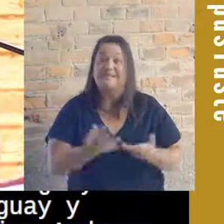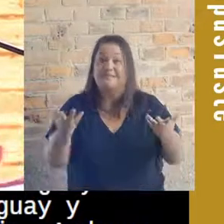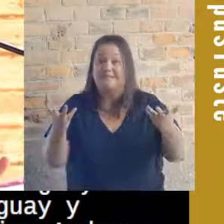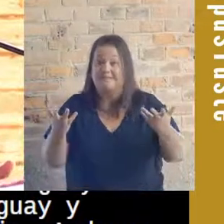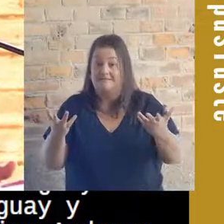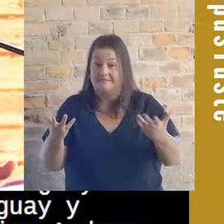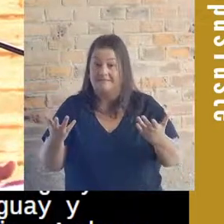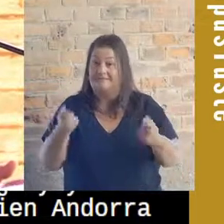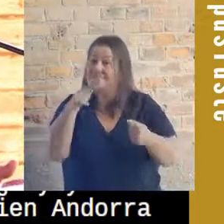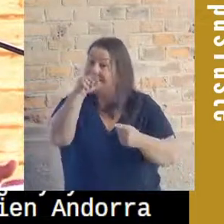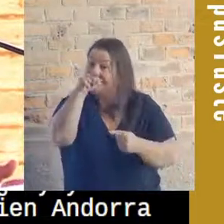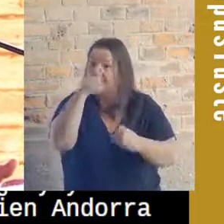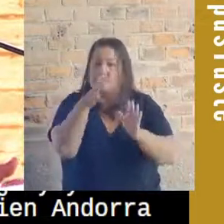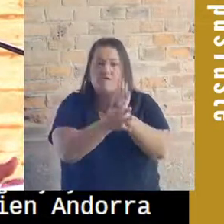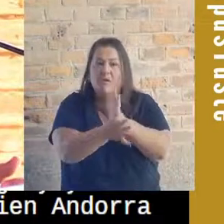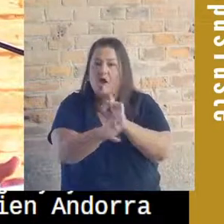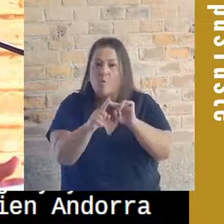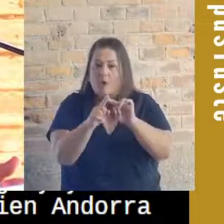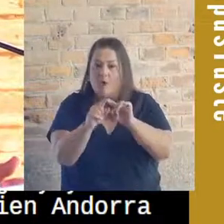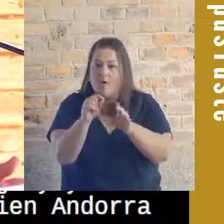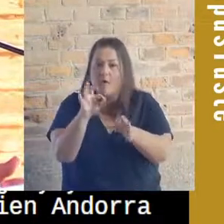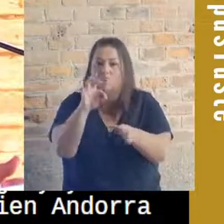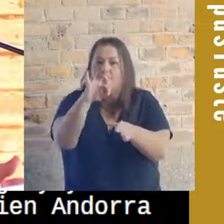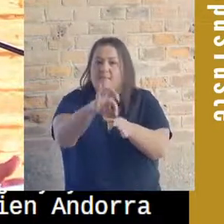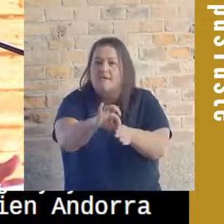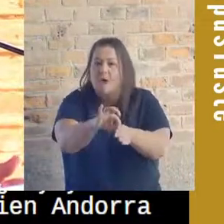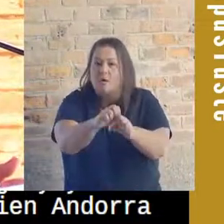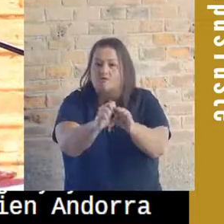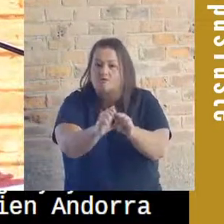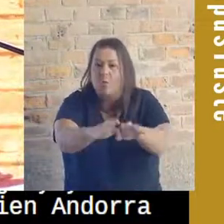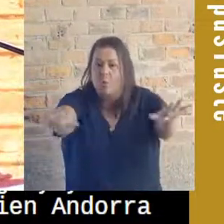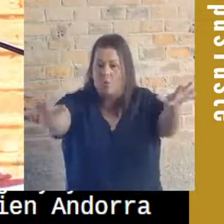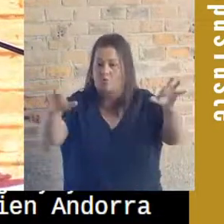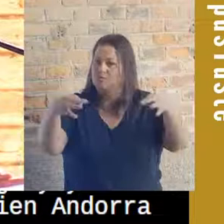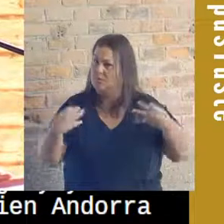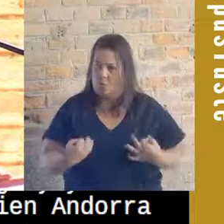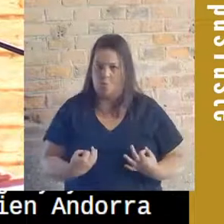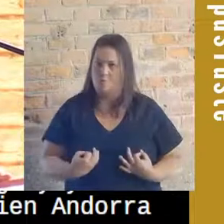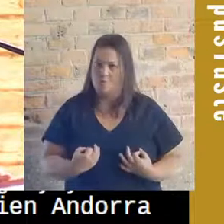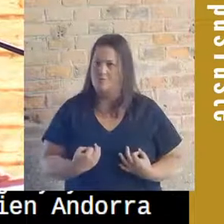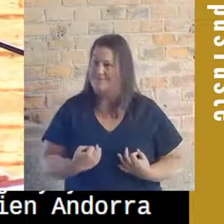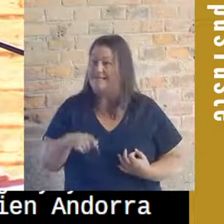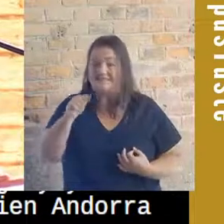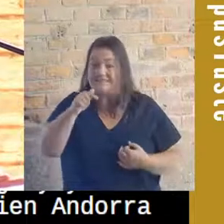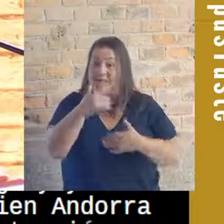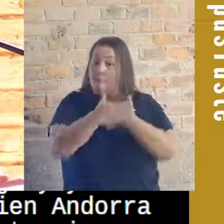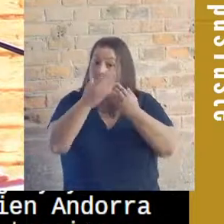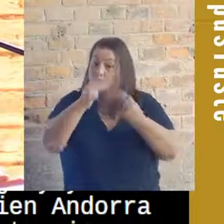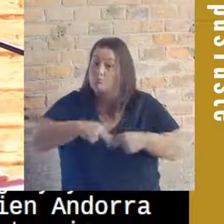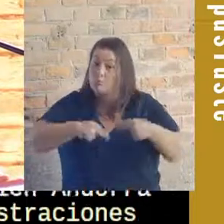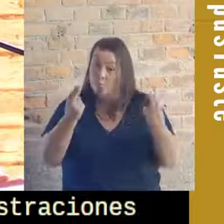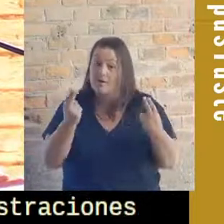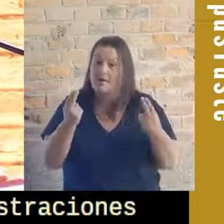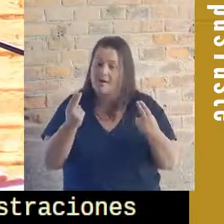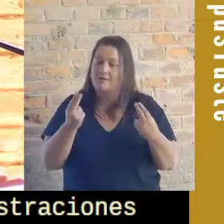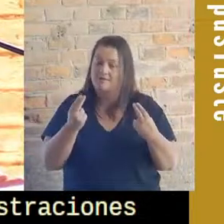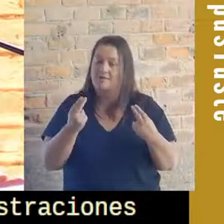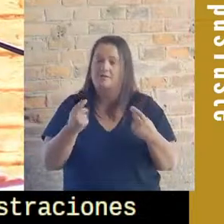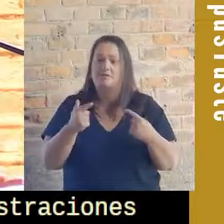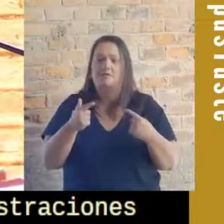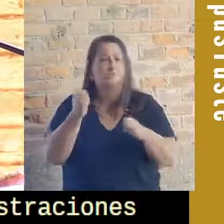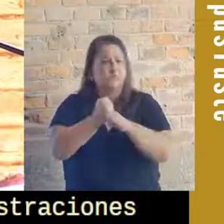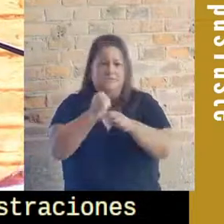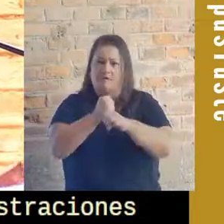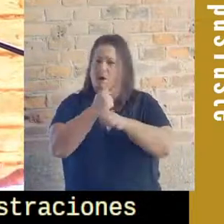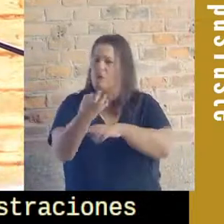claro esto es un germen que tiene que crecer aquí las administraciones públicas hacen